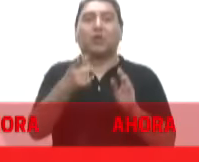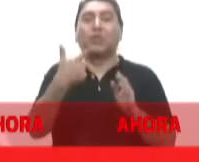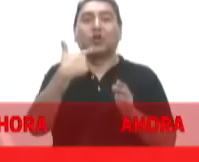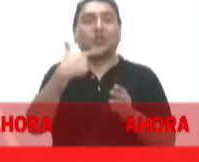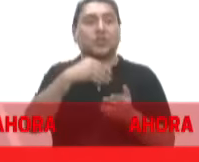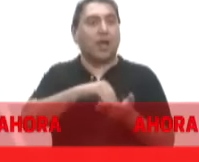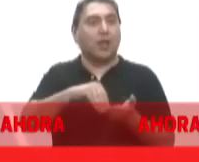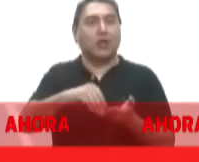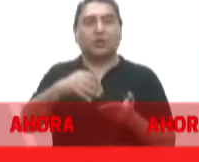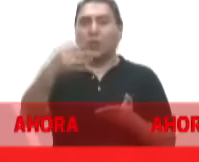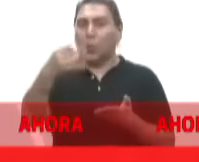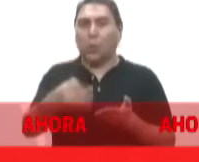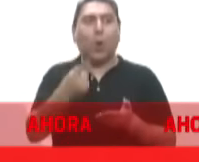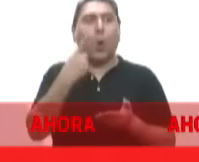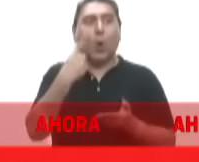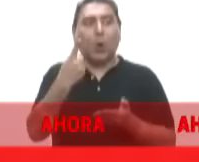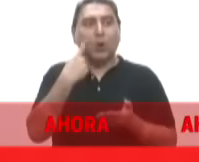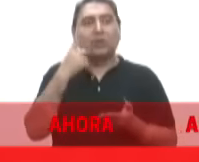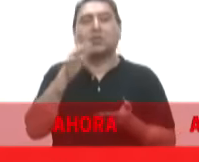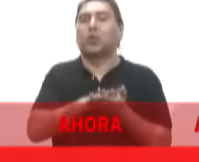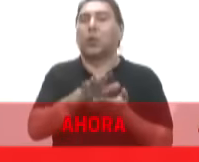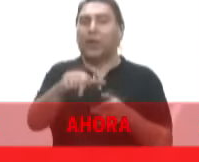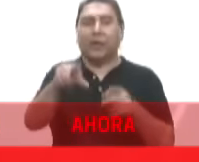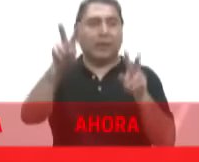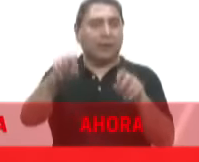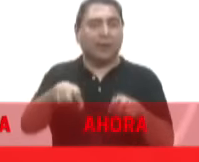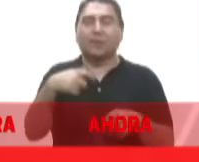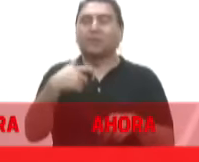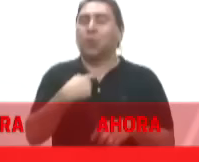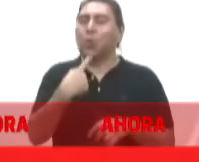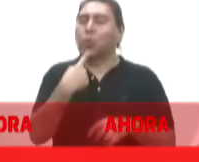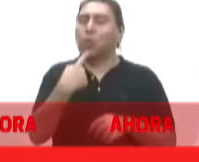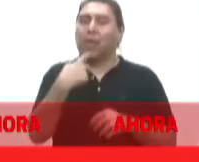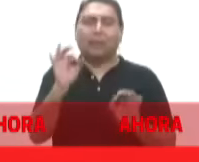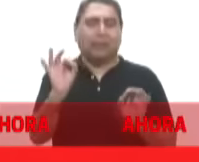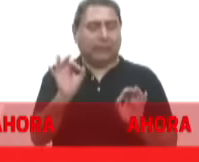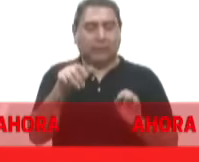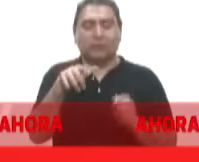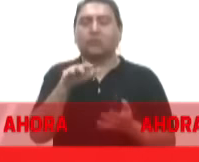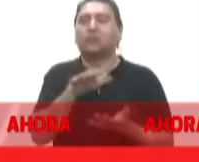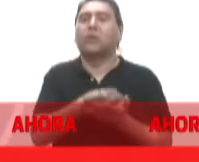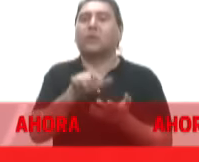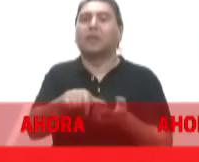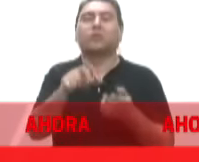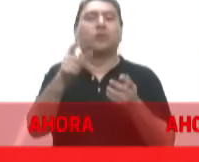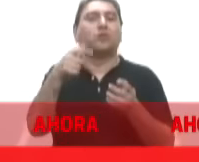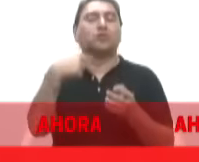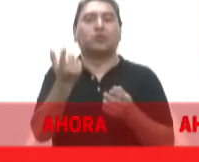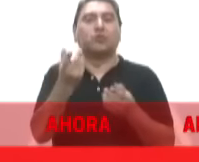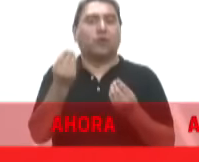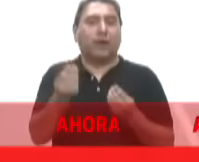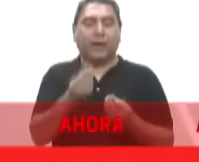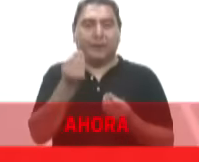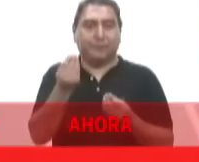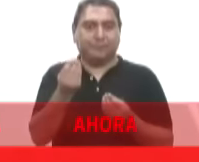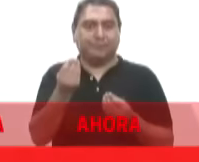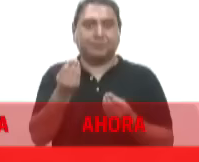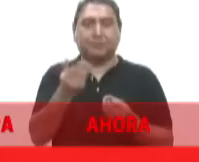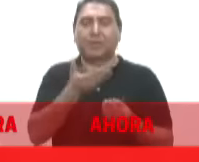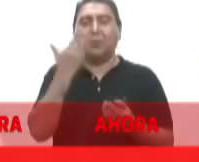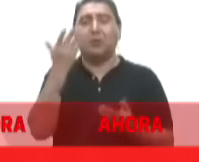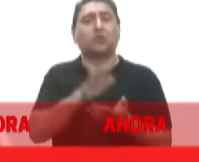que seguramente más conoce esto, no tengo duda de que en este caso estamos tratando una cuestión